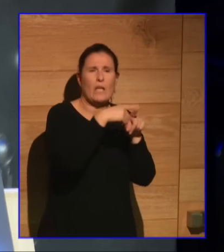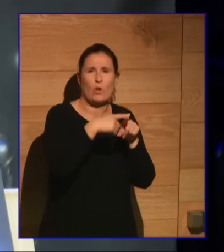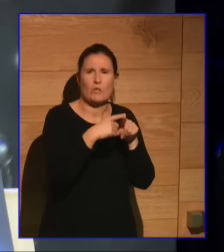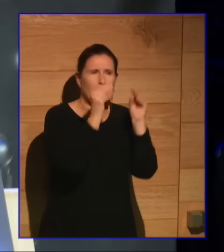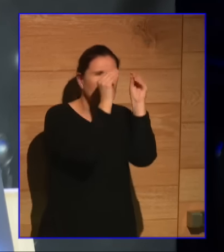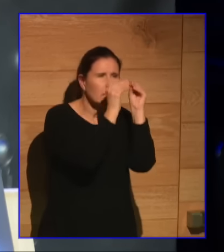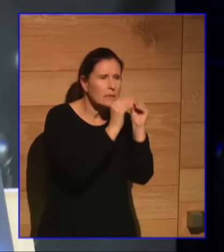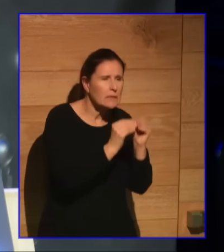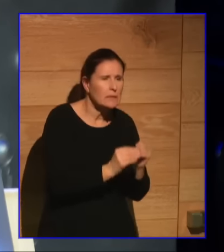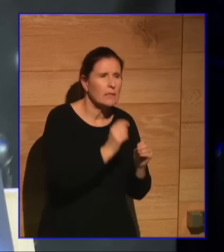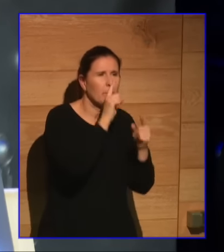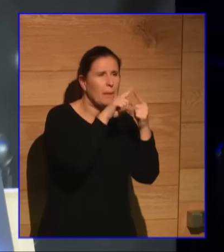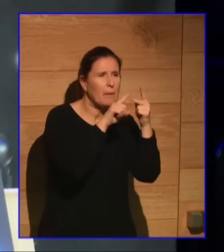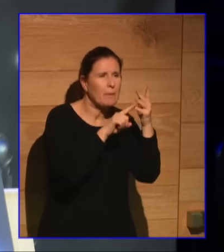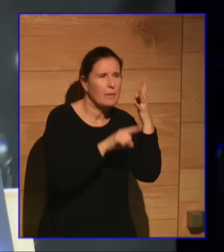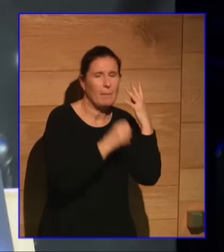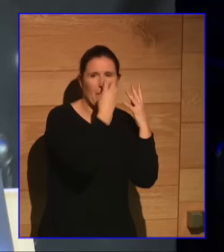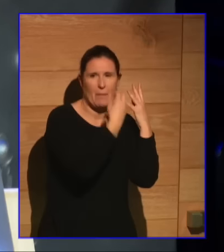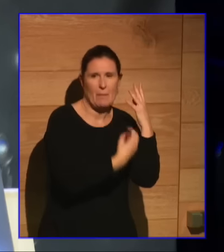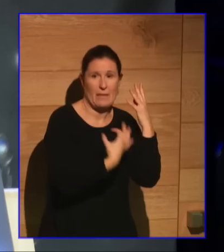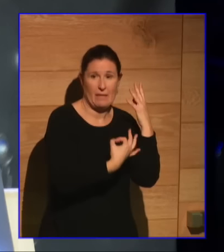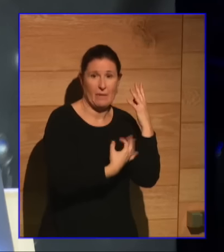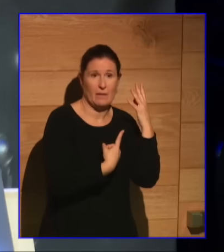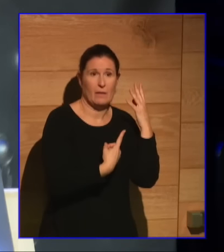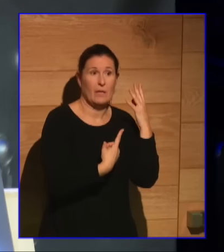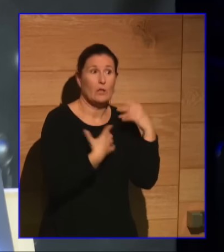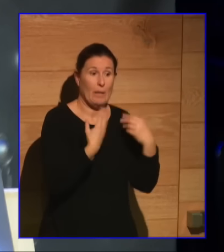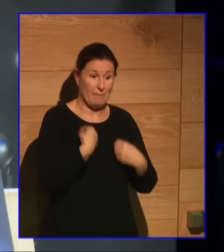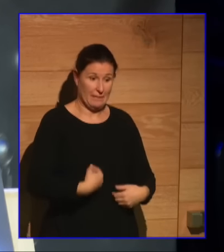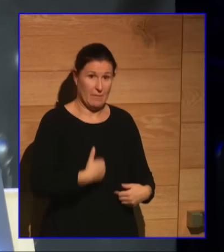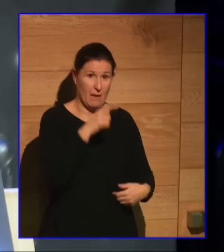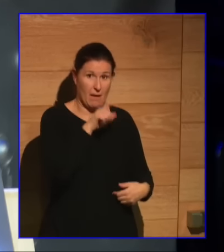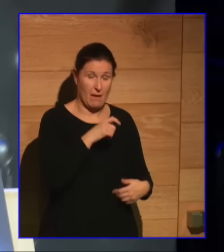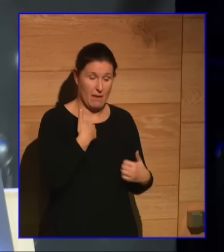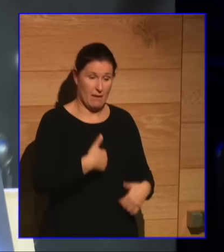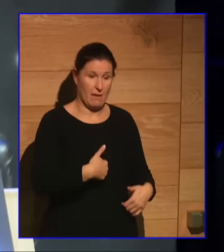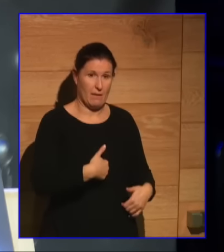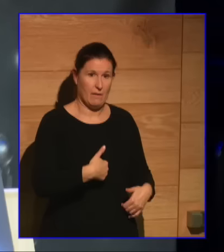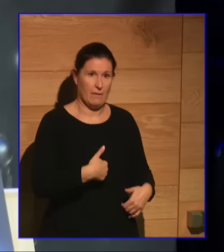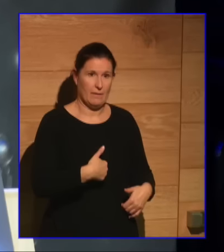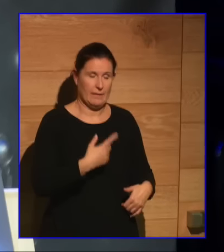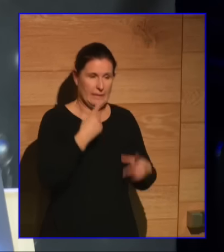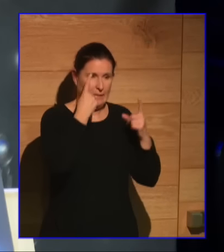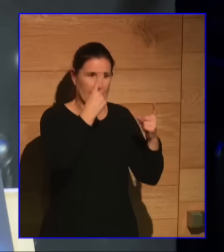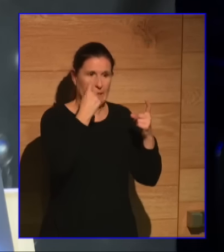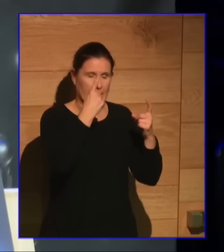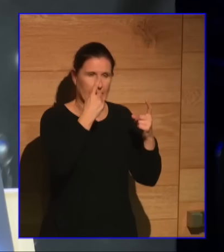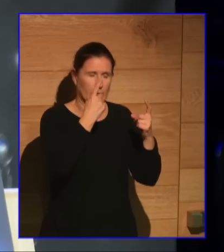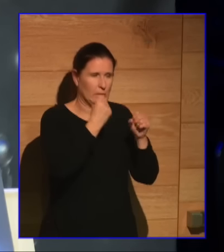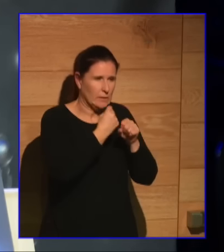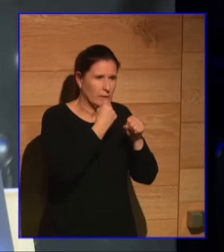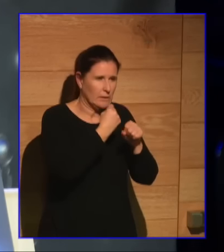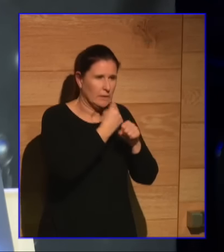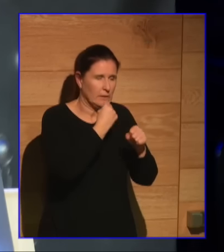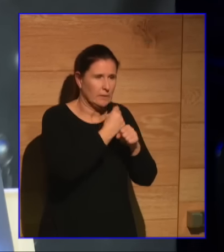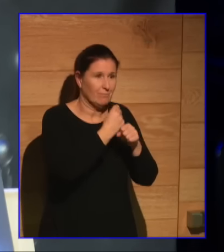tienen que estar muchas cosas bien a la vez. ¿Y por qué a veces la misma persona, alguien tratando de alcanzar lo